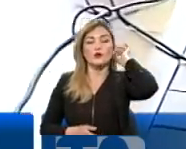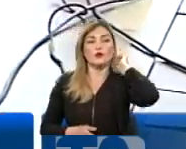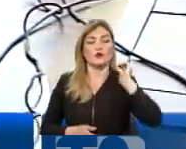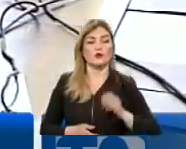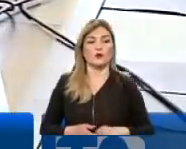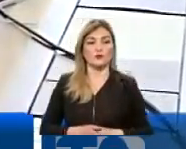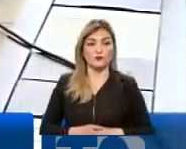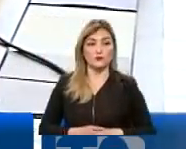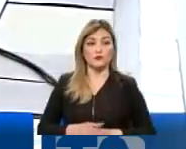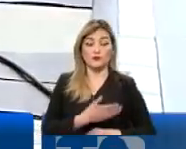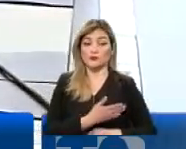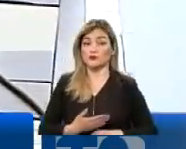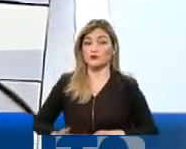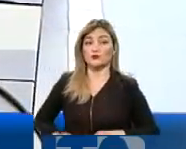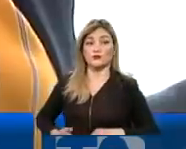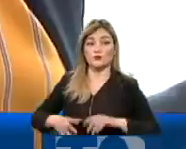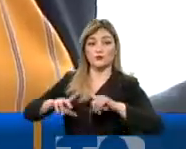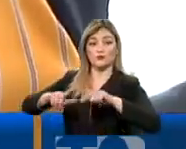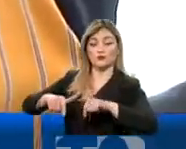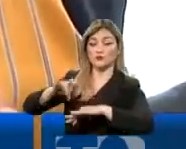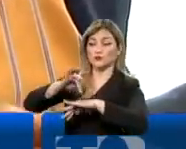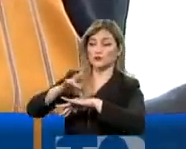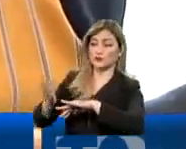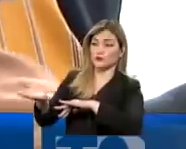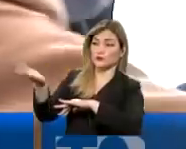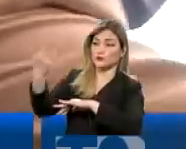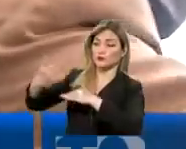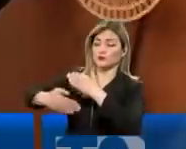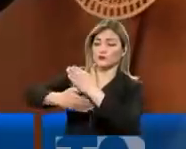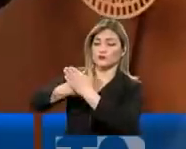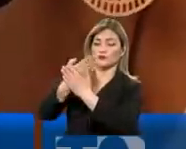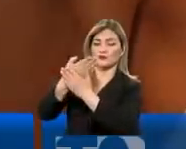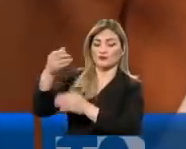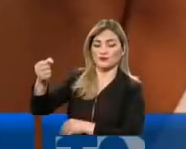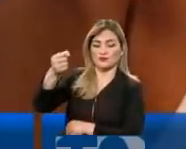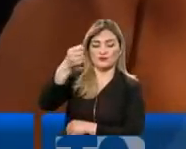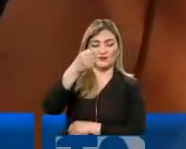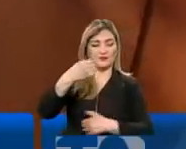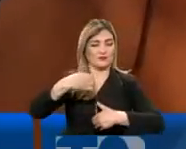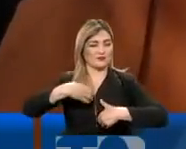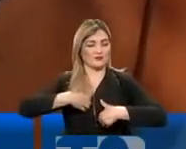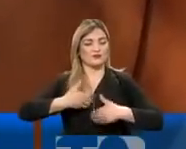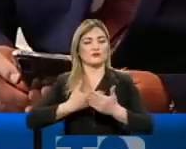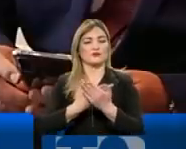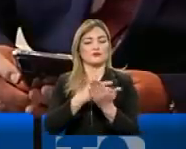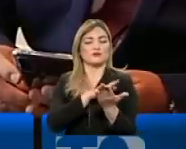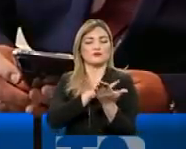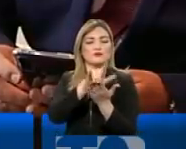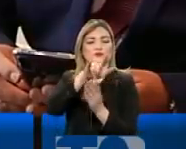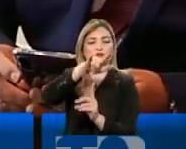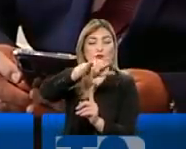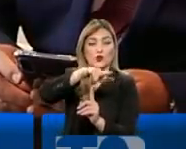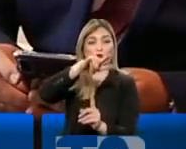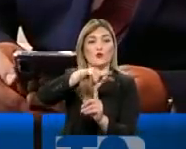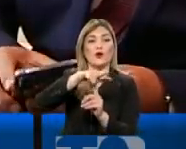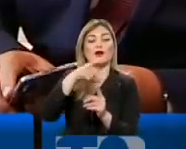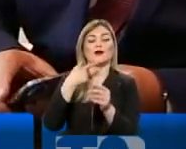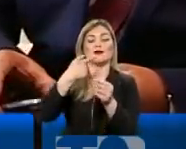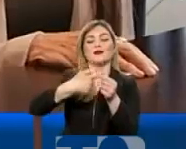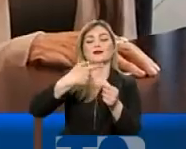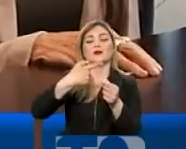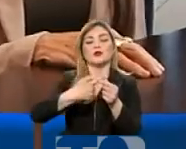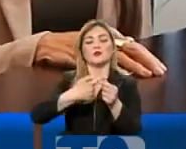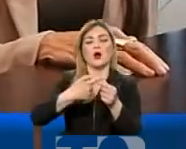El presidente Lenín Moreno citó a los nuevos funcionarios al aeropuerto de Tababela en Quito para formalizar su ingreso